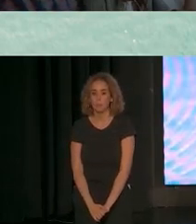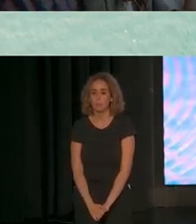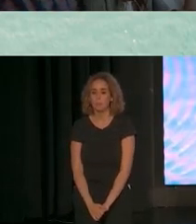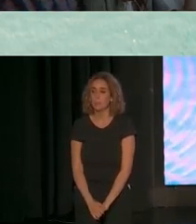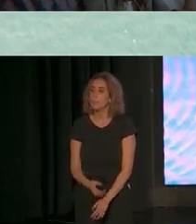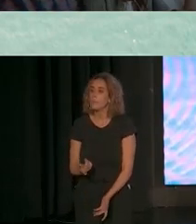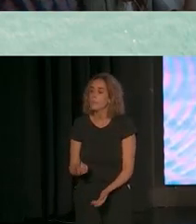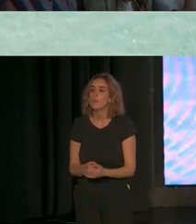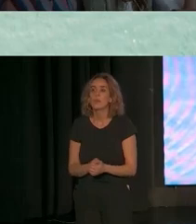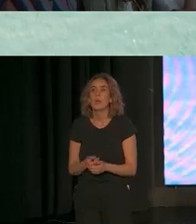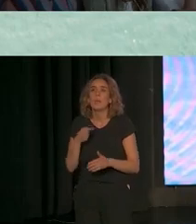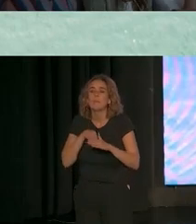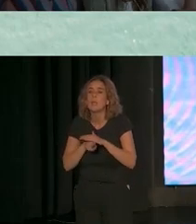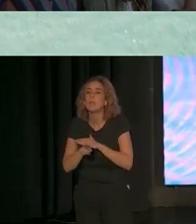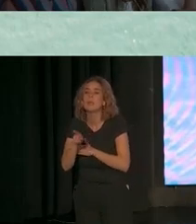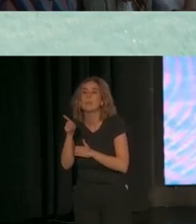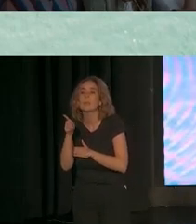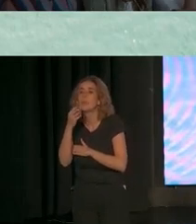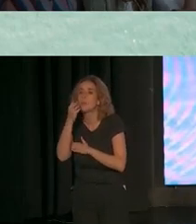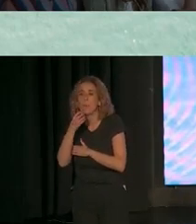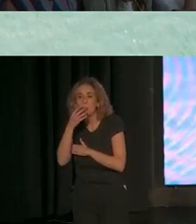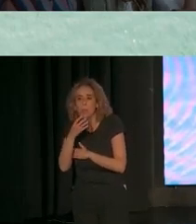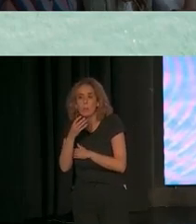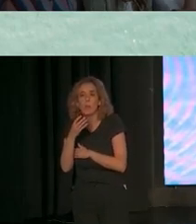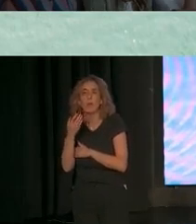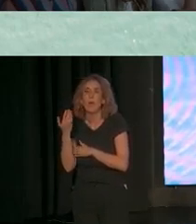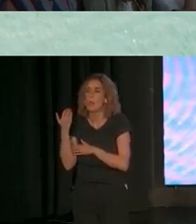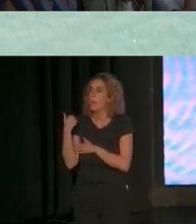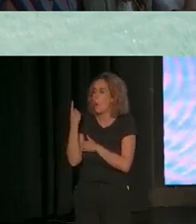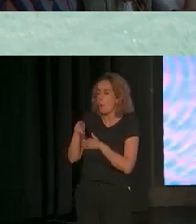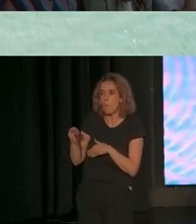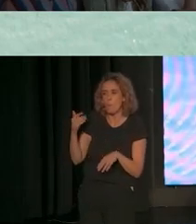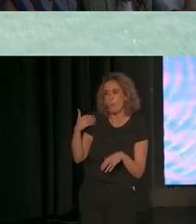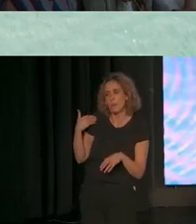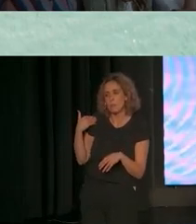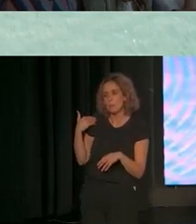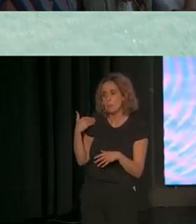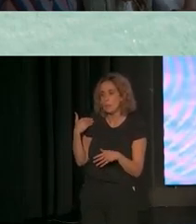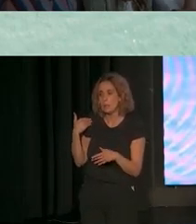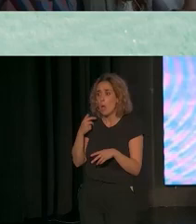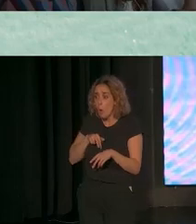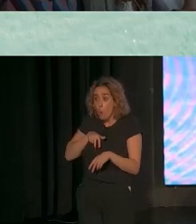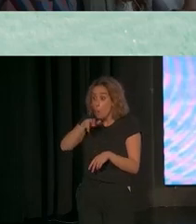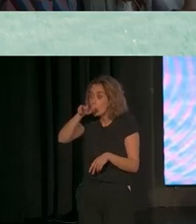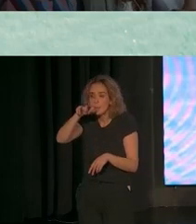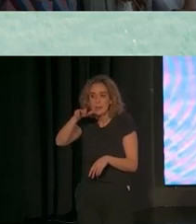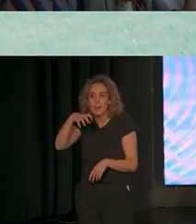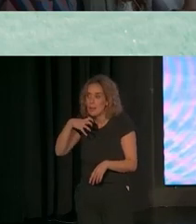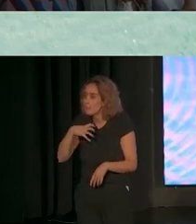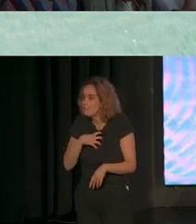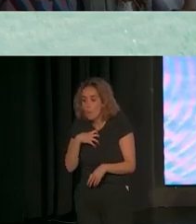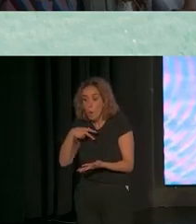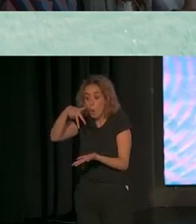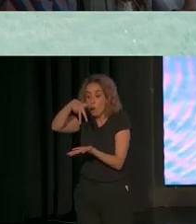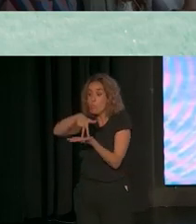Y se desarrolla ahora muy bien y hace un mes no podía subir unas escaleras o no podía quedarse